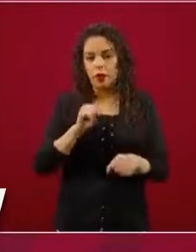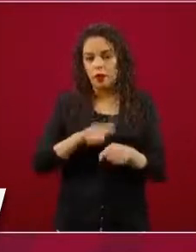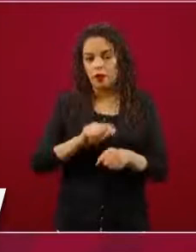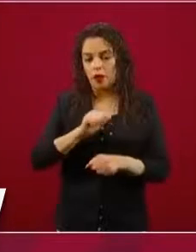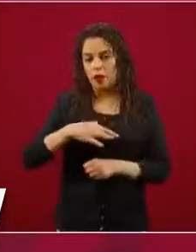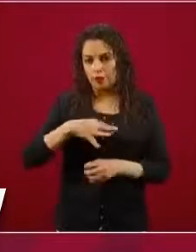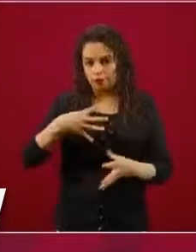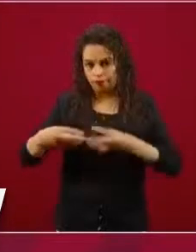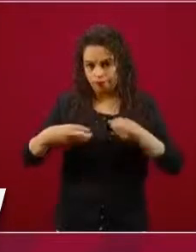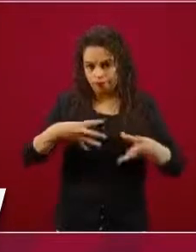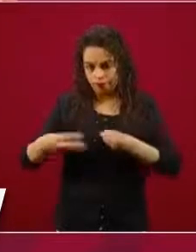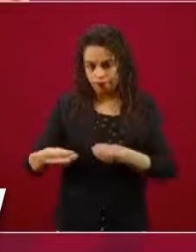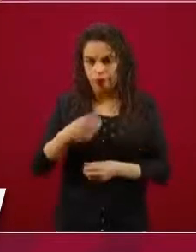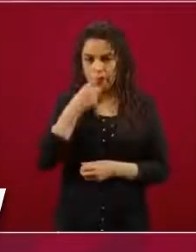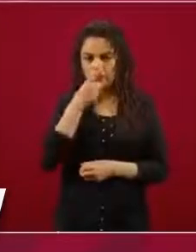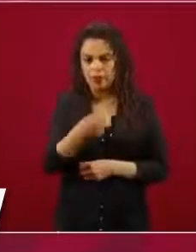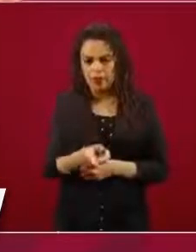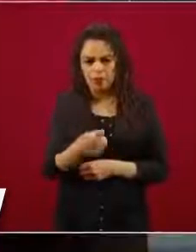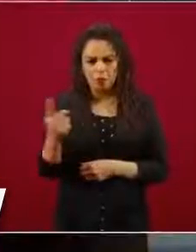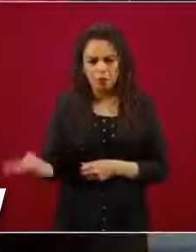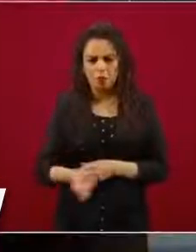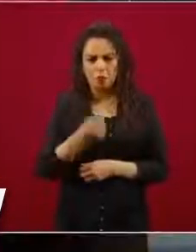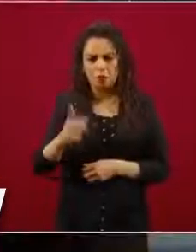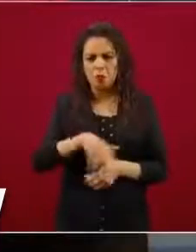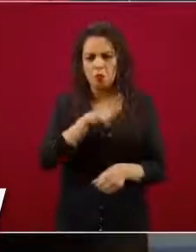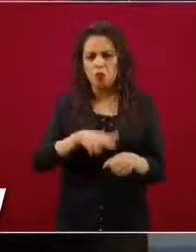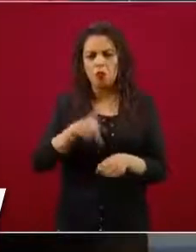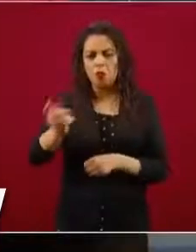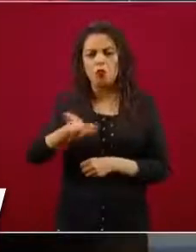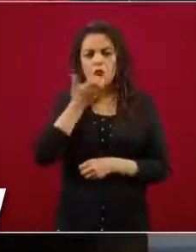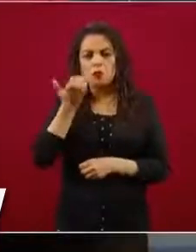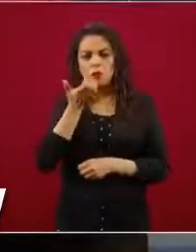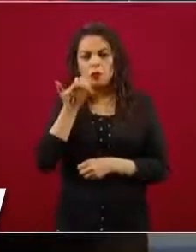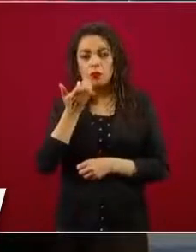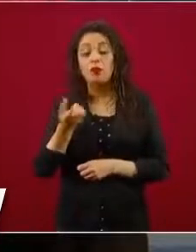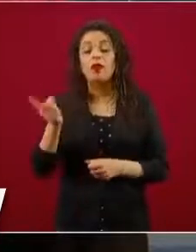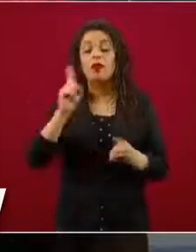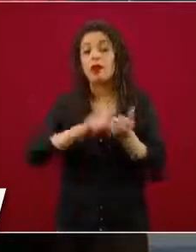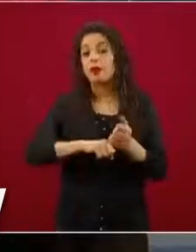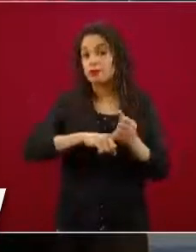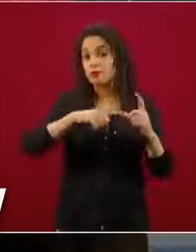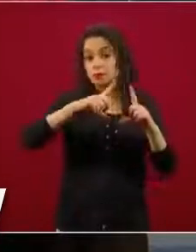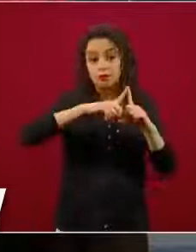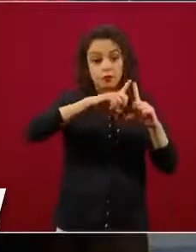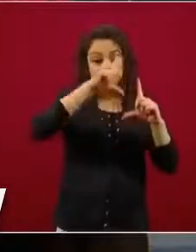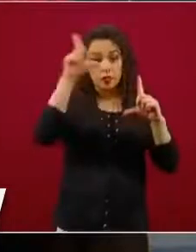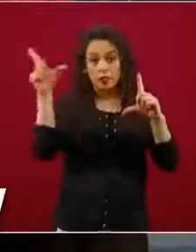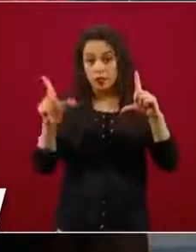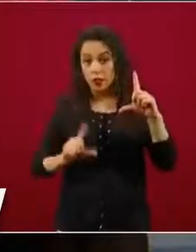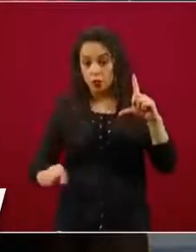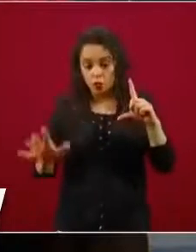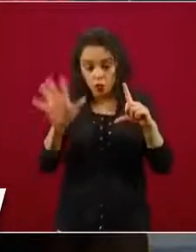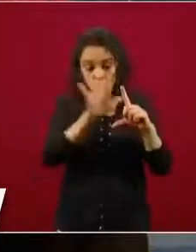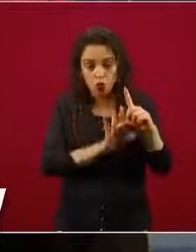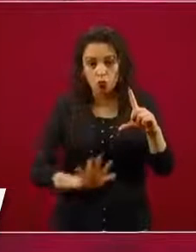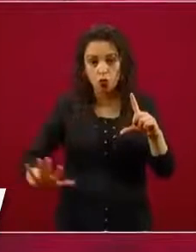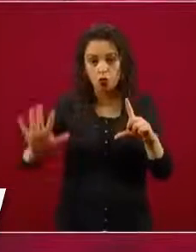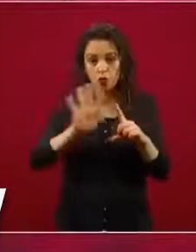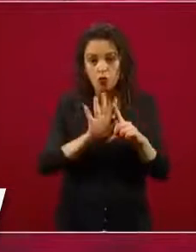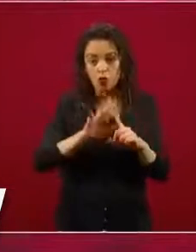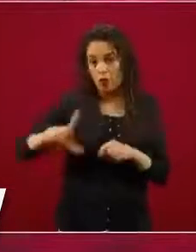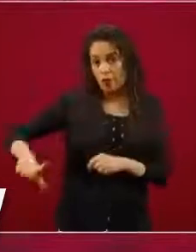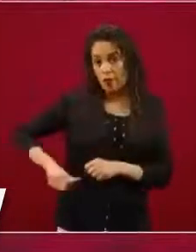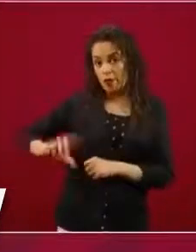la epidemia, es un instrumento de toda la República. Participa el gobierno federal, quien lo conduce y